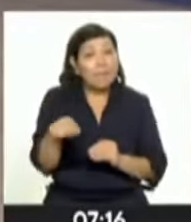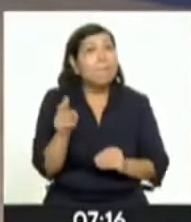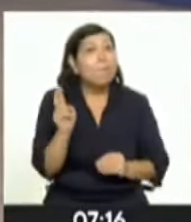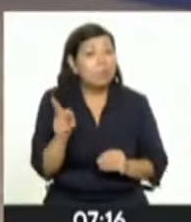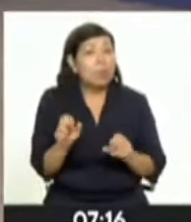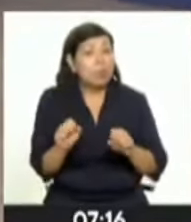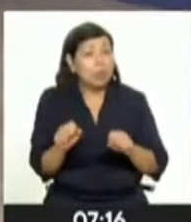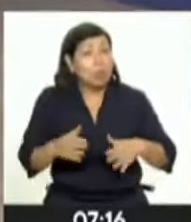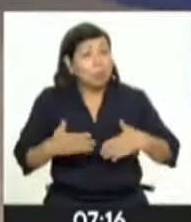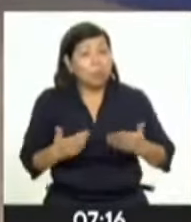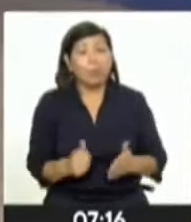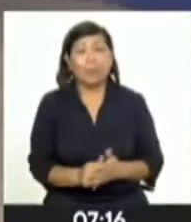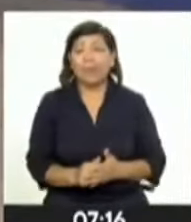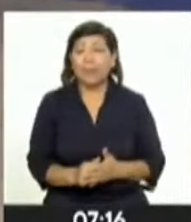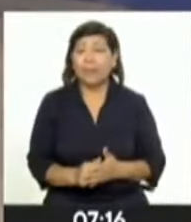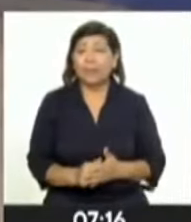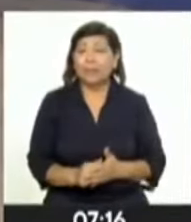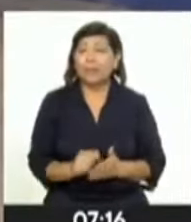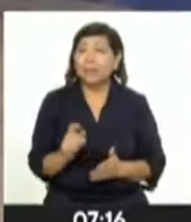ellos puedan